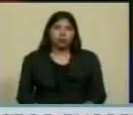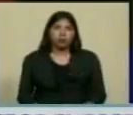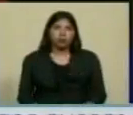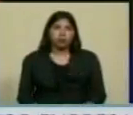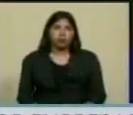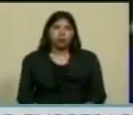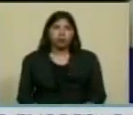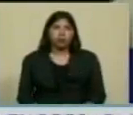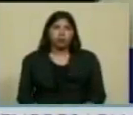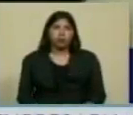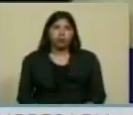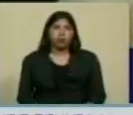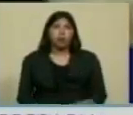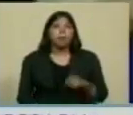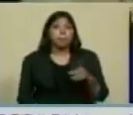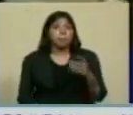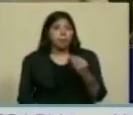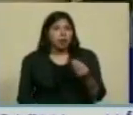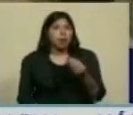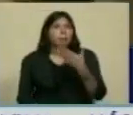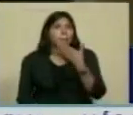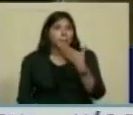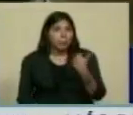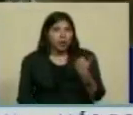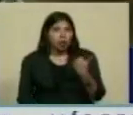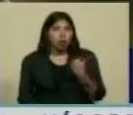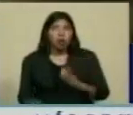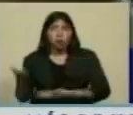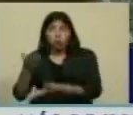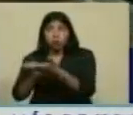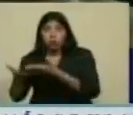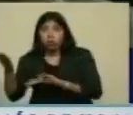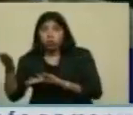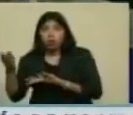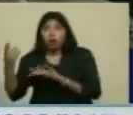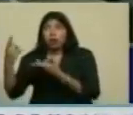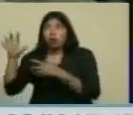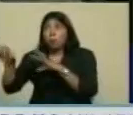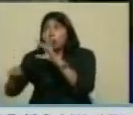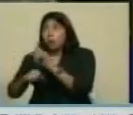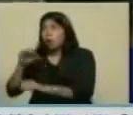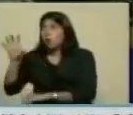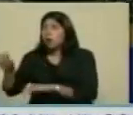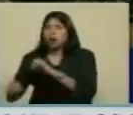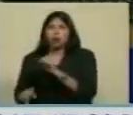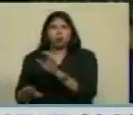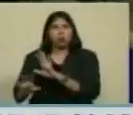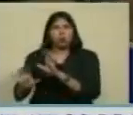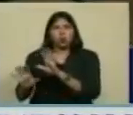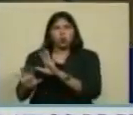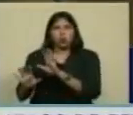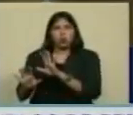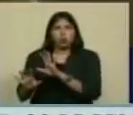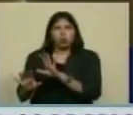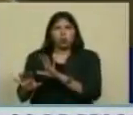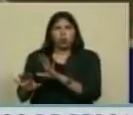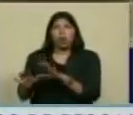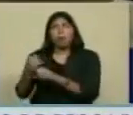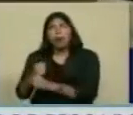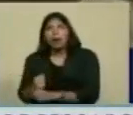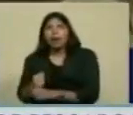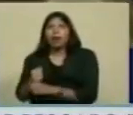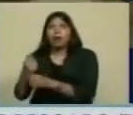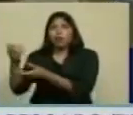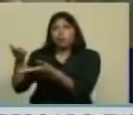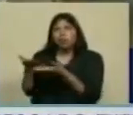que busca fortalecer esa sustitución de importaciones para más nunca nuestro pueblo tener que depender de